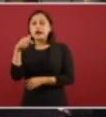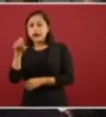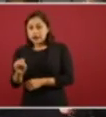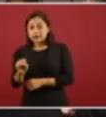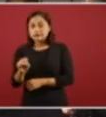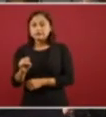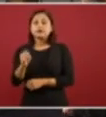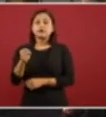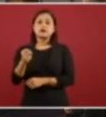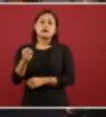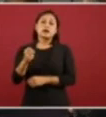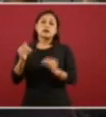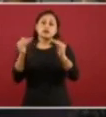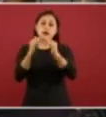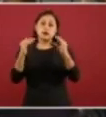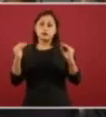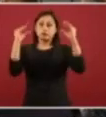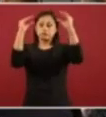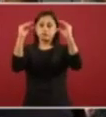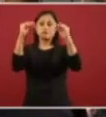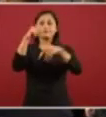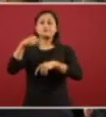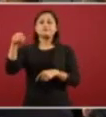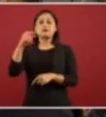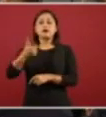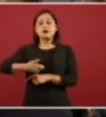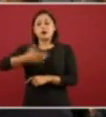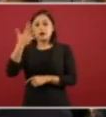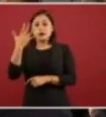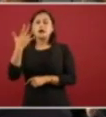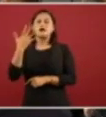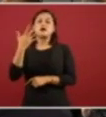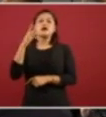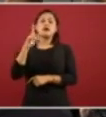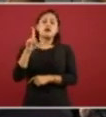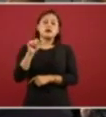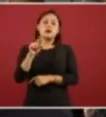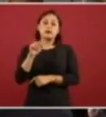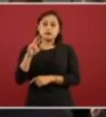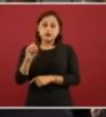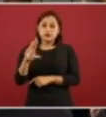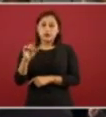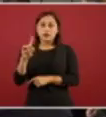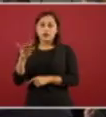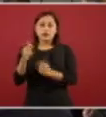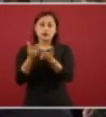En tanques estacionarios, el precio más alto lo encontramos en Lázaro Cárdenas, Gas Express